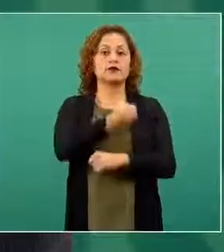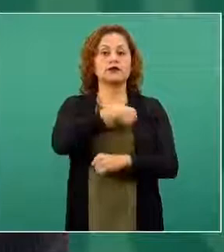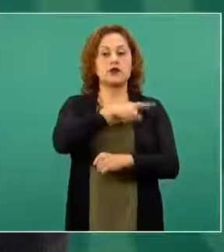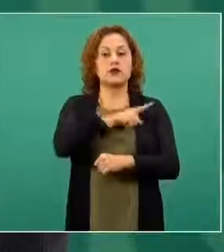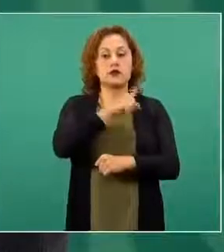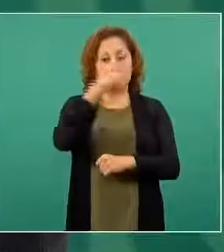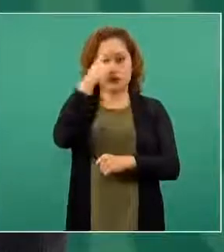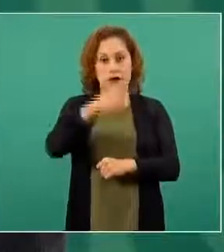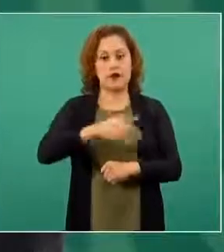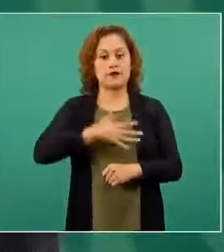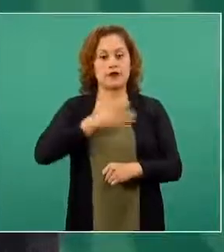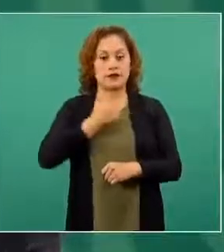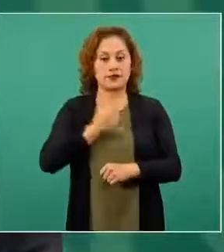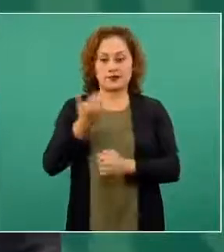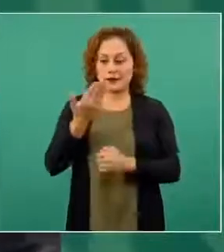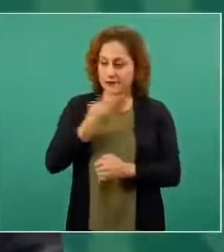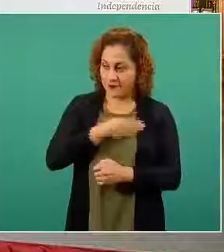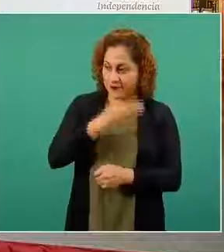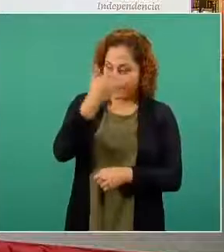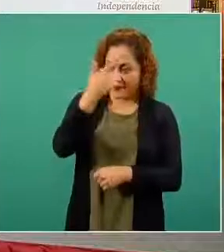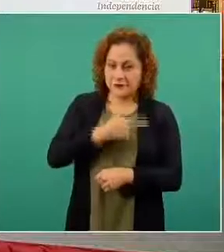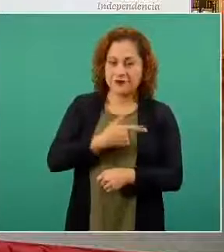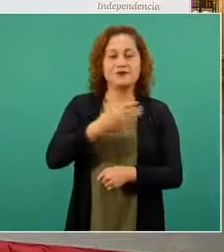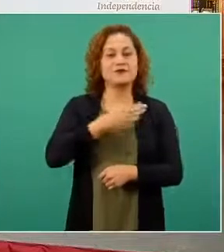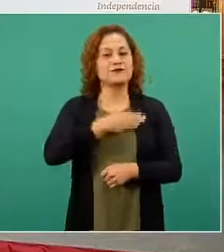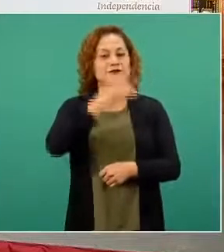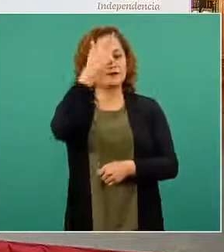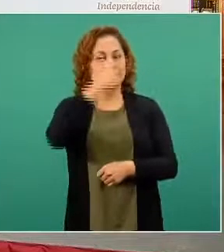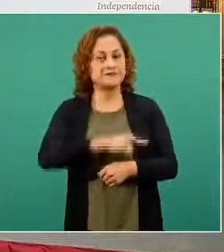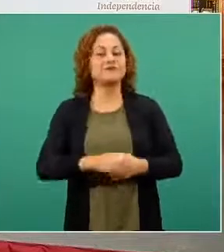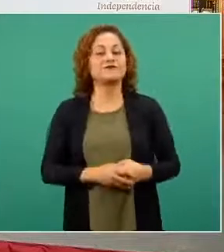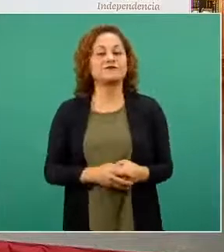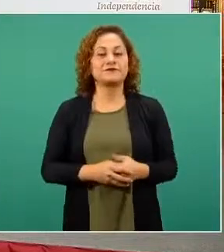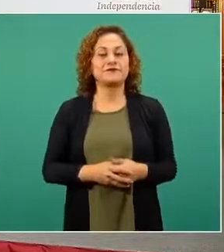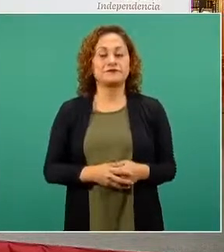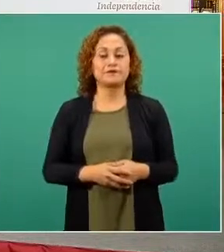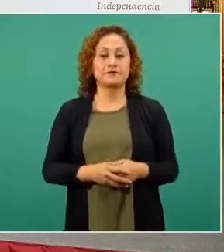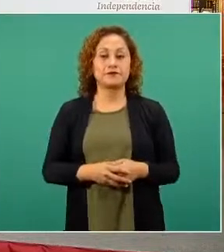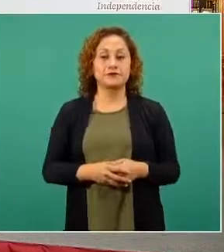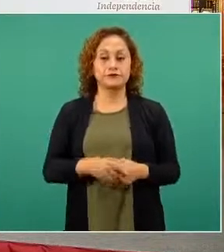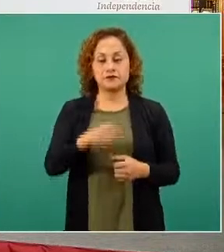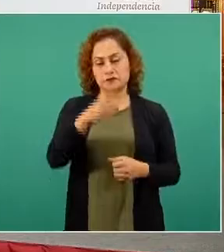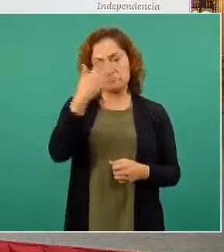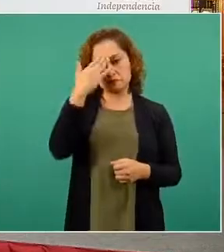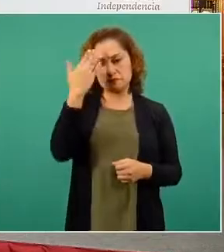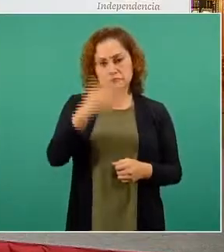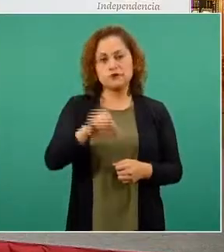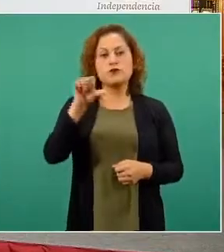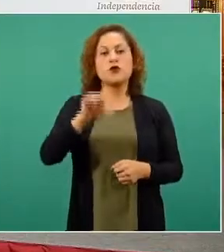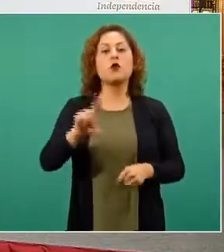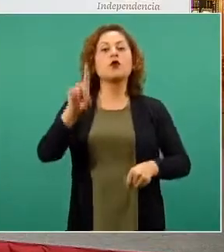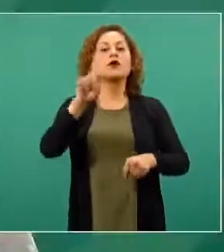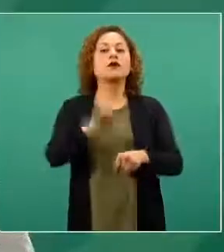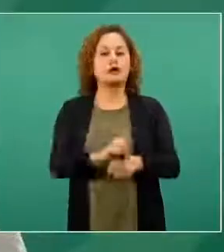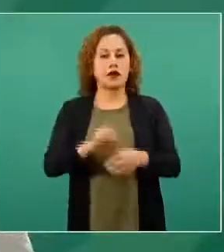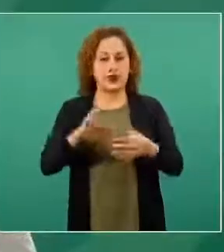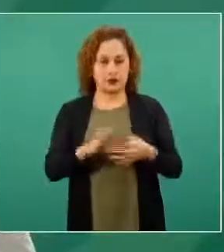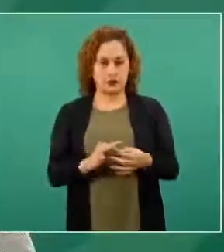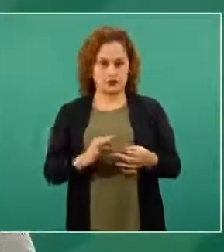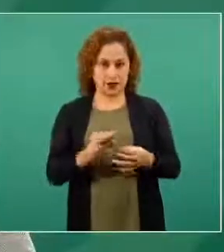Buenas noches. Buenas noches. Pues bien, como saben, vamos a iniciar el día de hoy con el